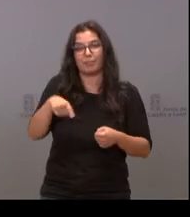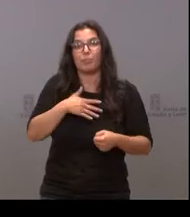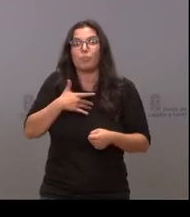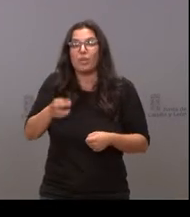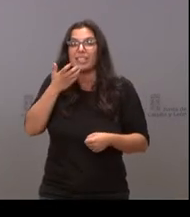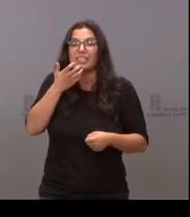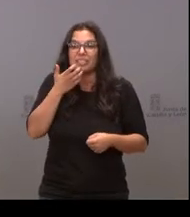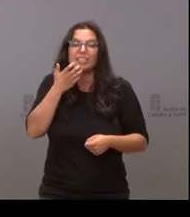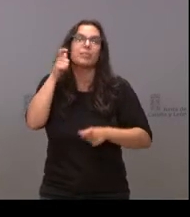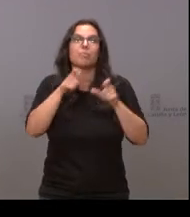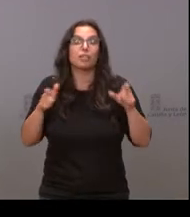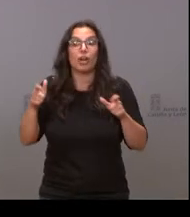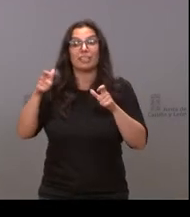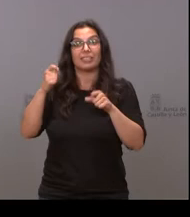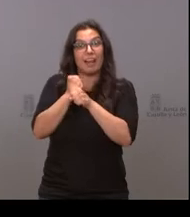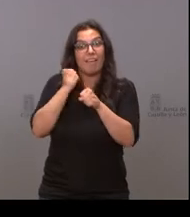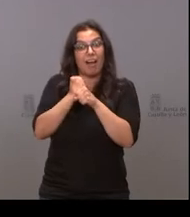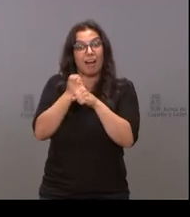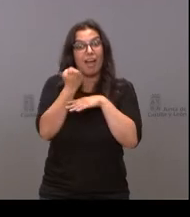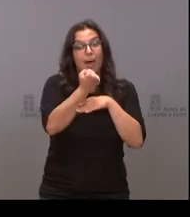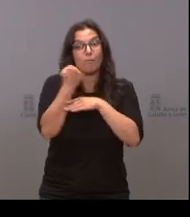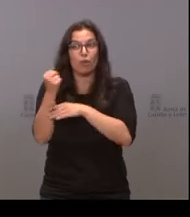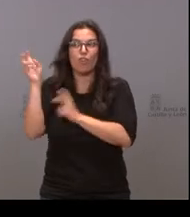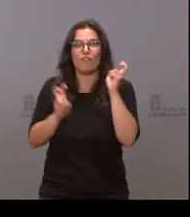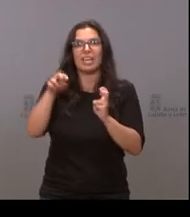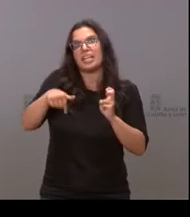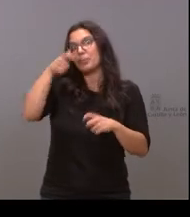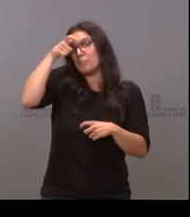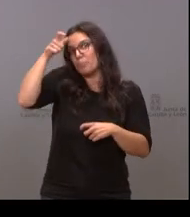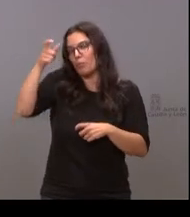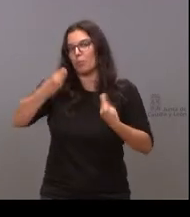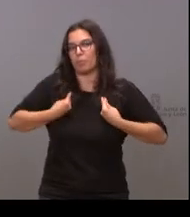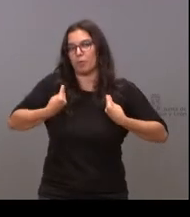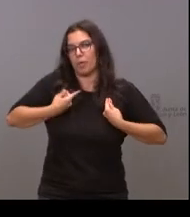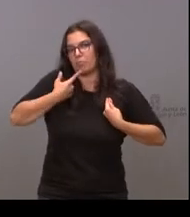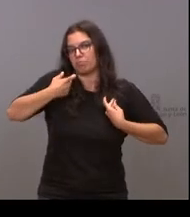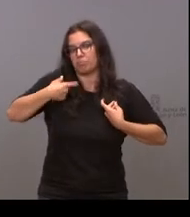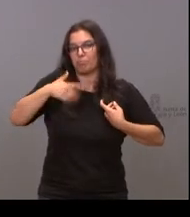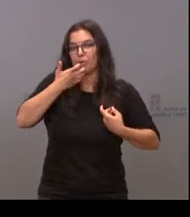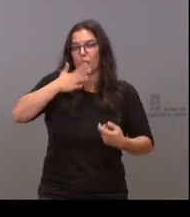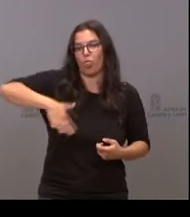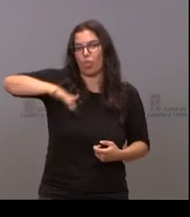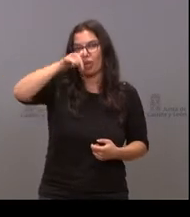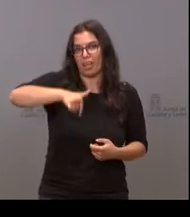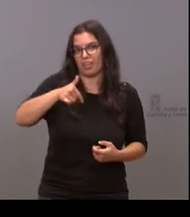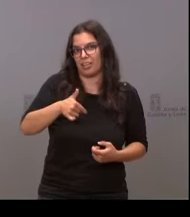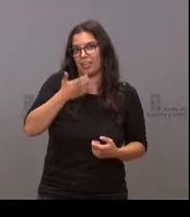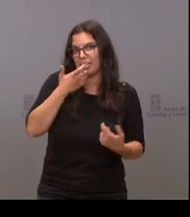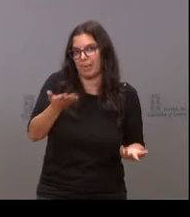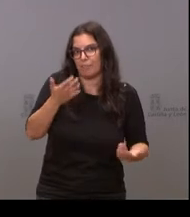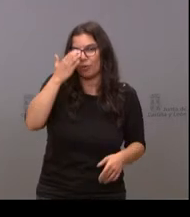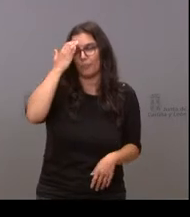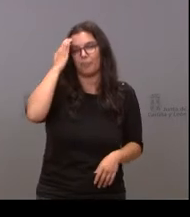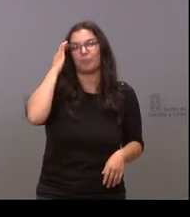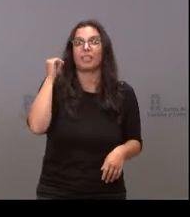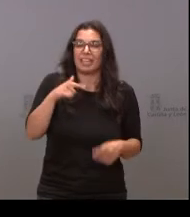posible incorporación de personas que atiendan a estas personas y que vengan a vivir a las zonas como esta rurales en el que es necesario